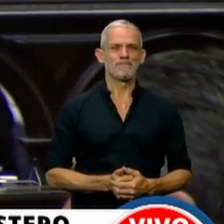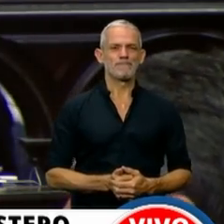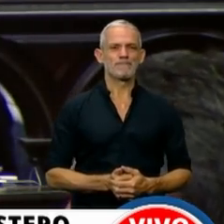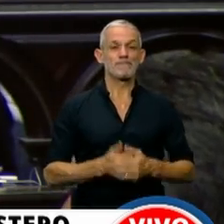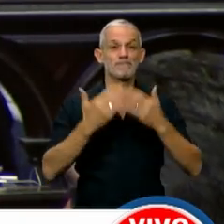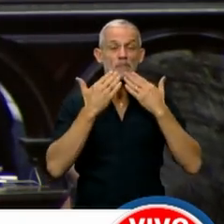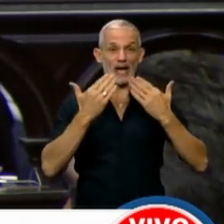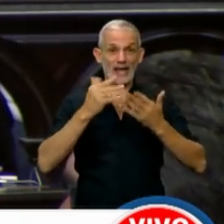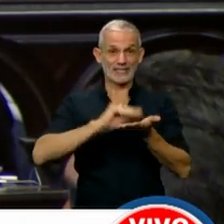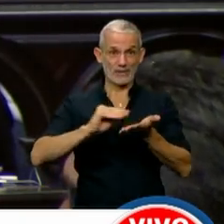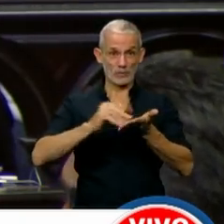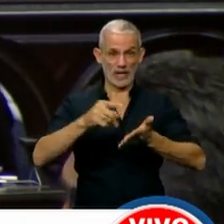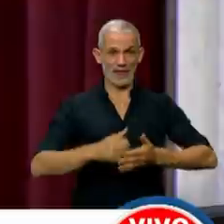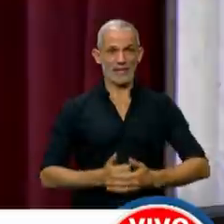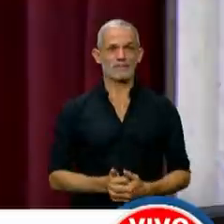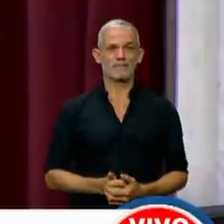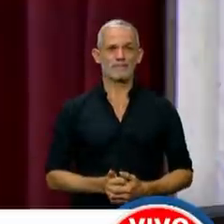gracias diputada